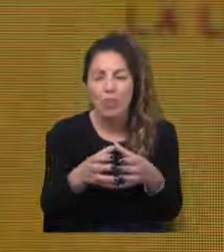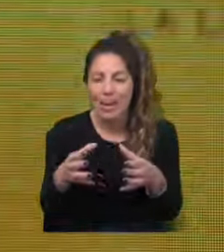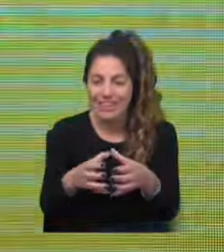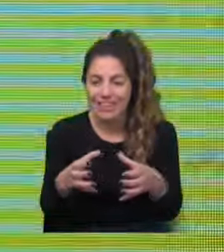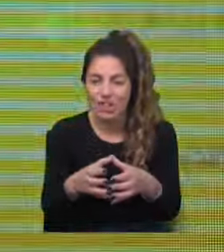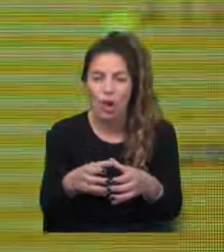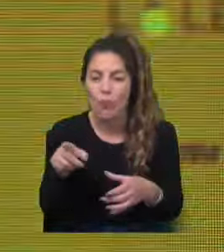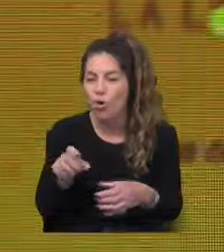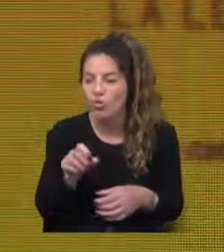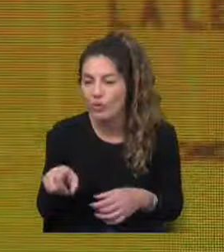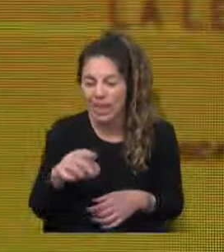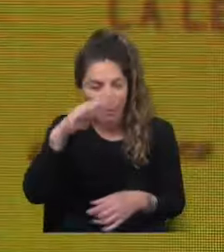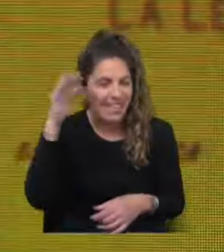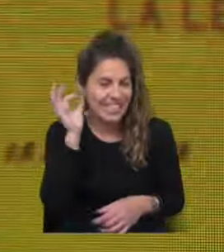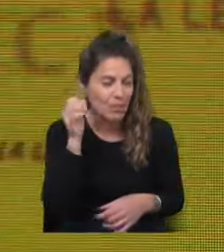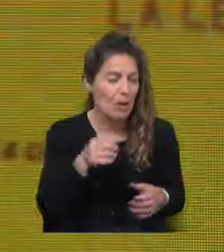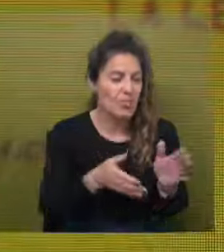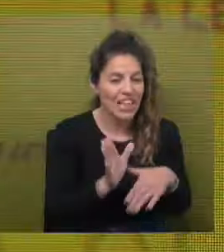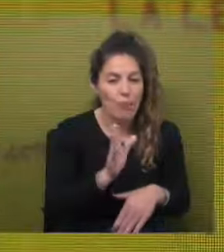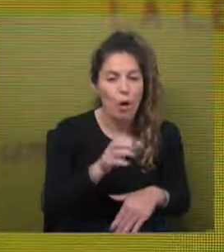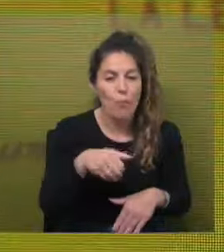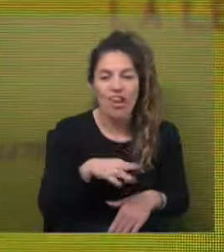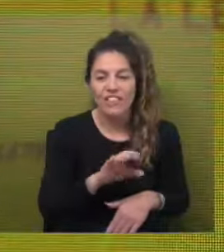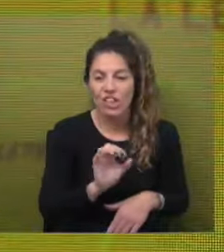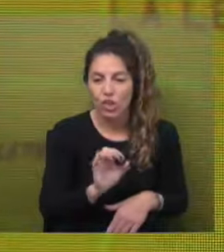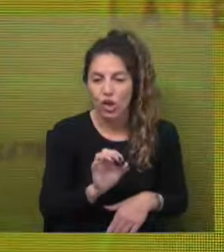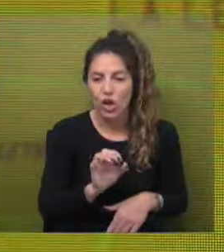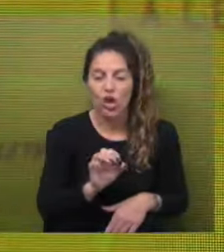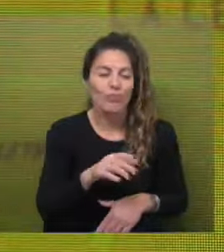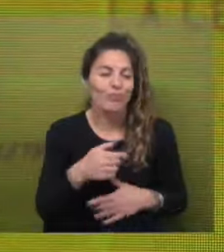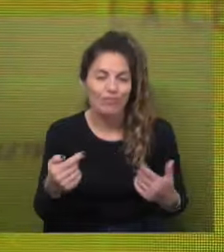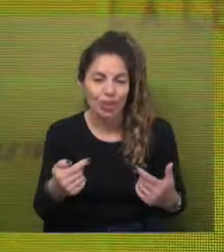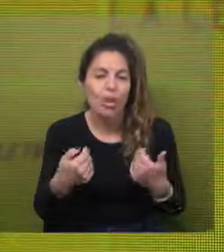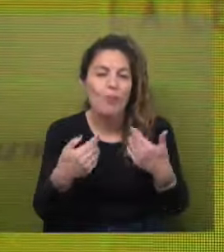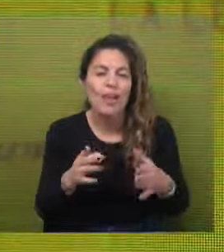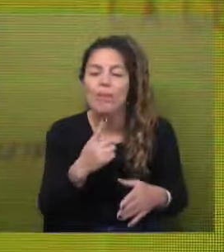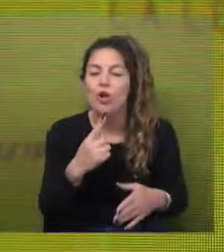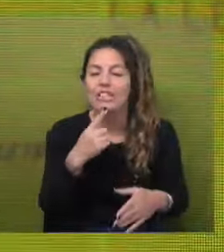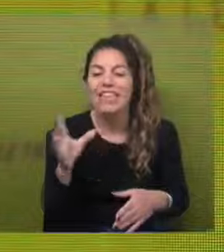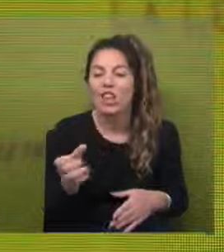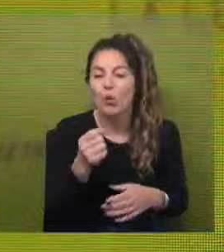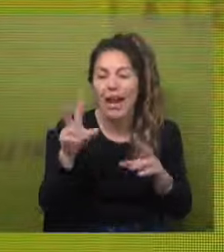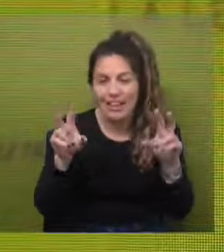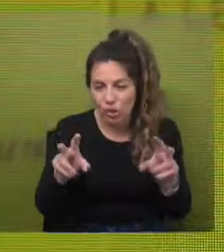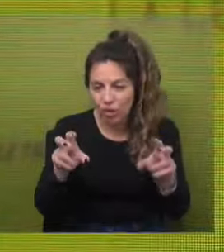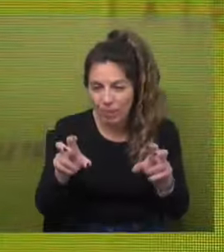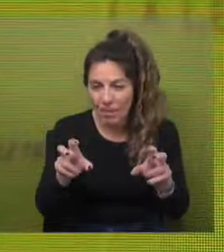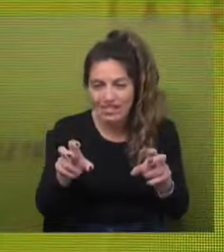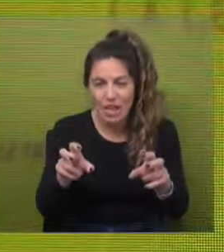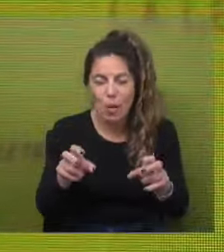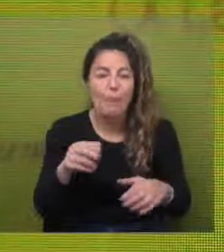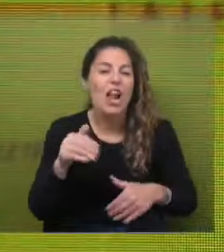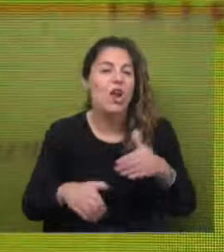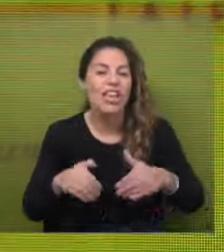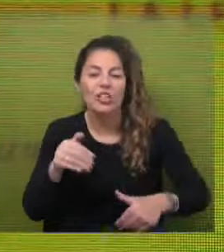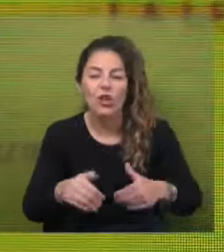bueno, vos tuviste a Marcet, pero a vos se te escapó Moravito, y Valencia, no sé, cuando la política toma estos temas justamente para lo